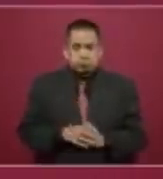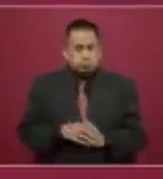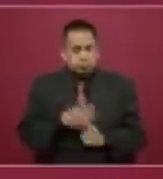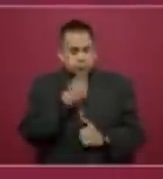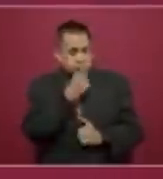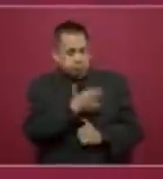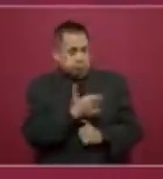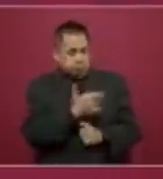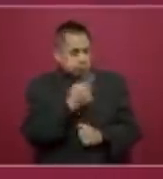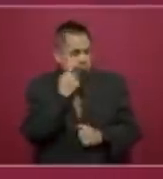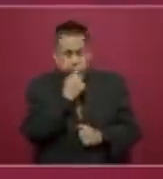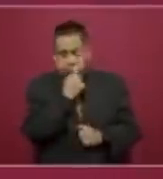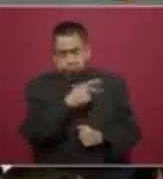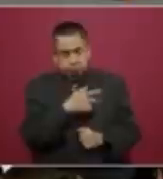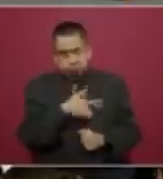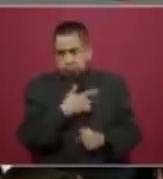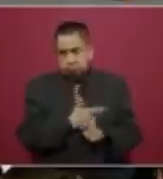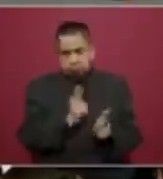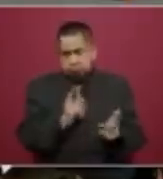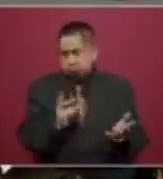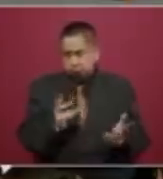eso.